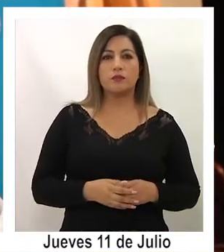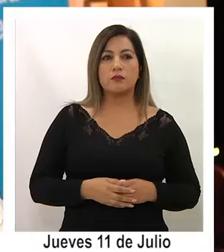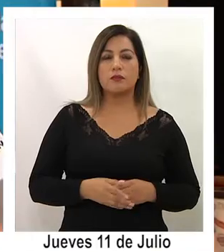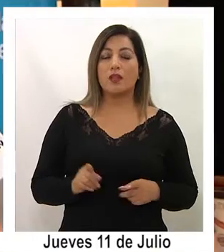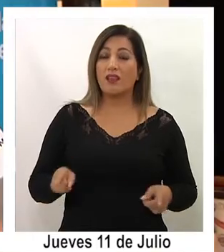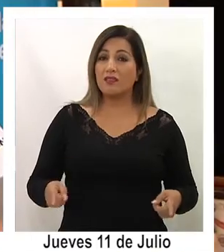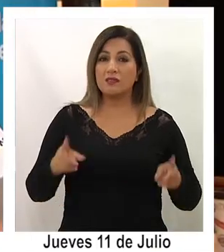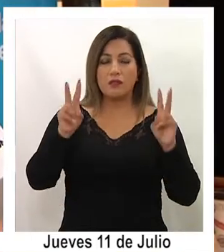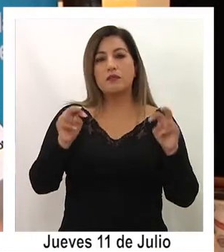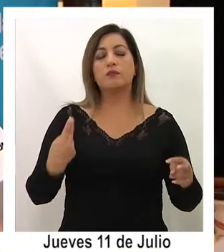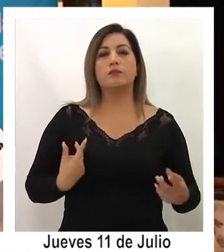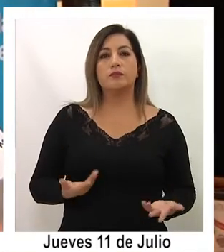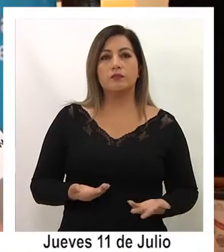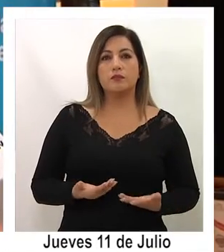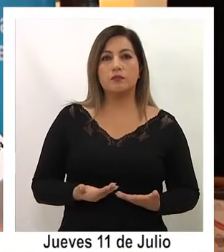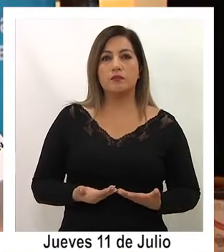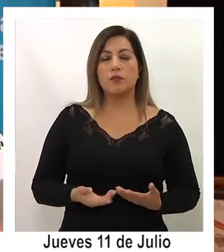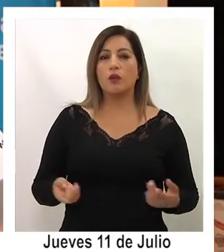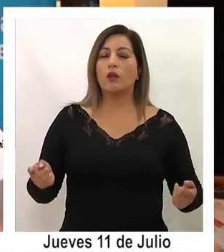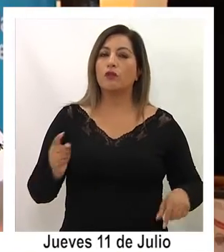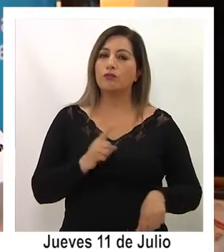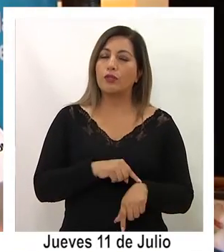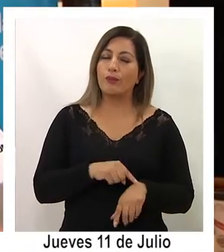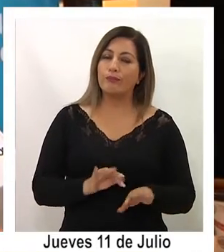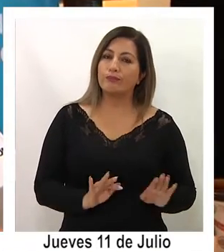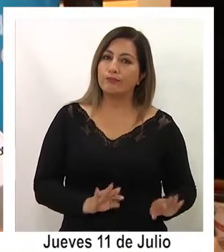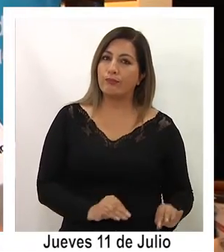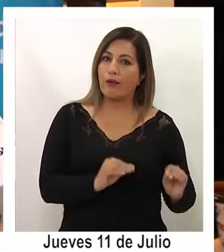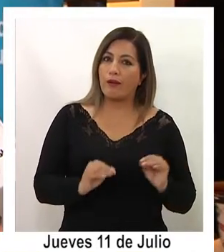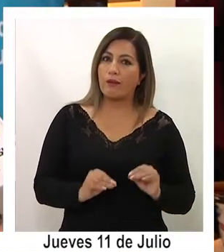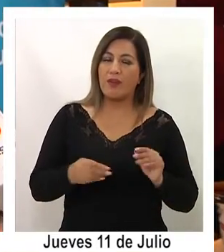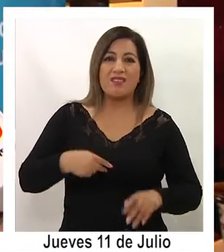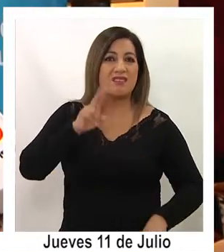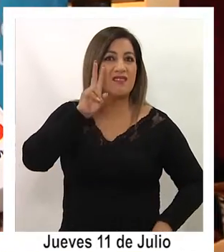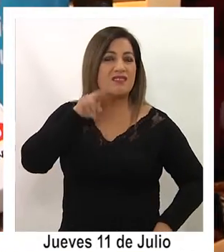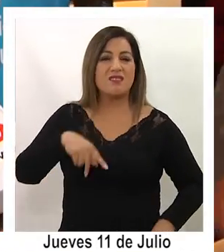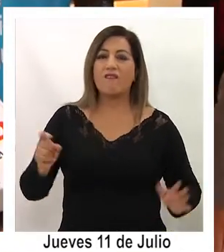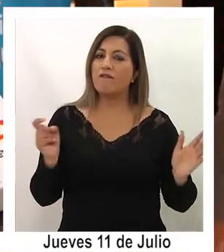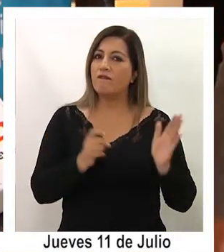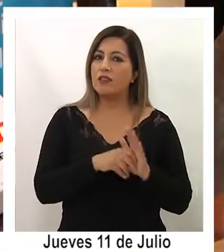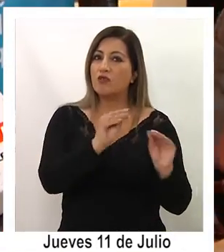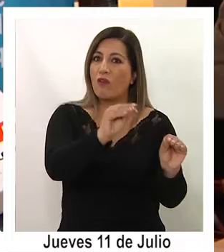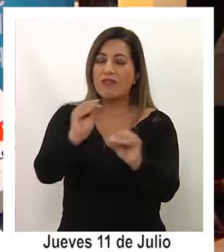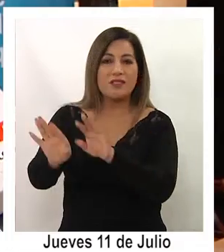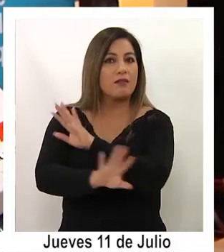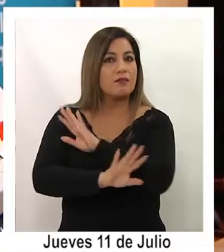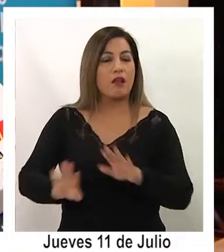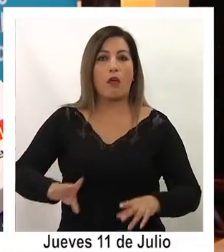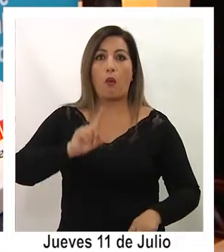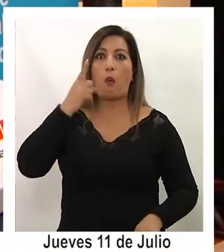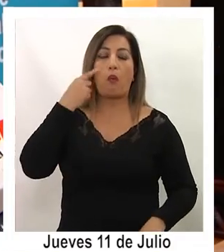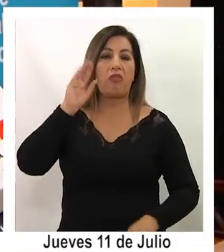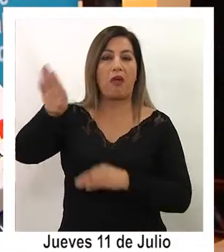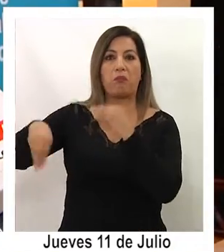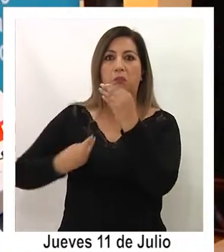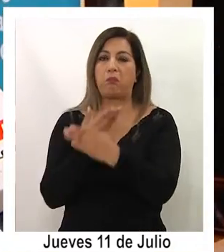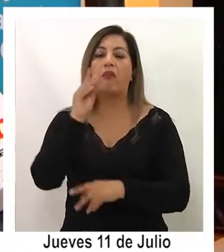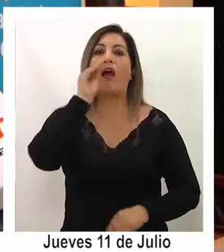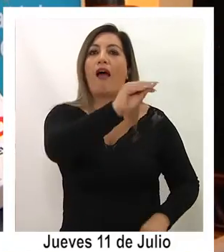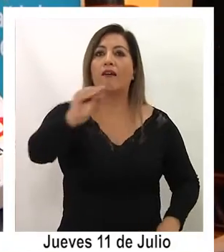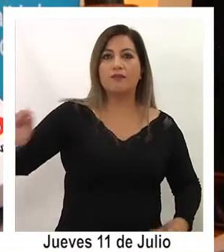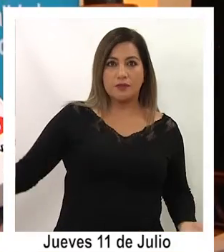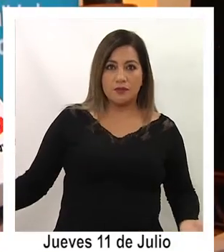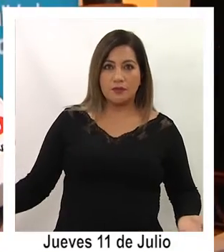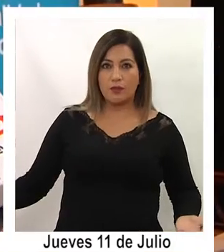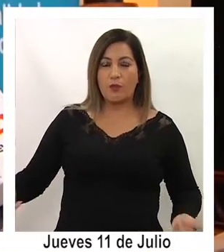una medida sin un tiempo de espera, sin un plazo, sin un aviso, sin nada, sino de un día para otro, le damos el